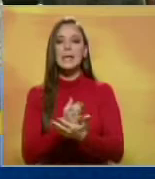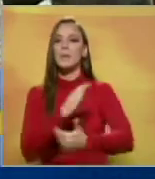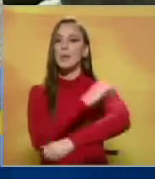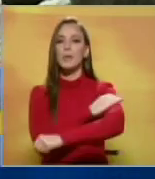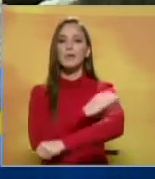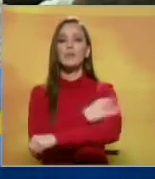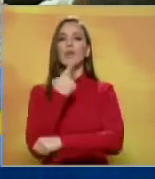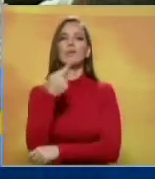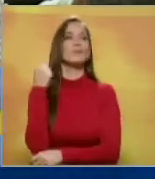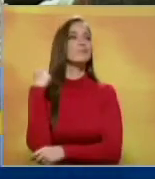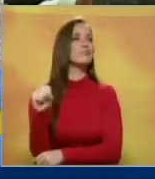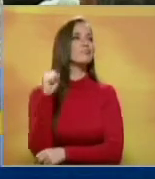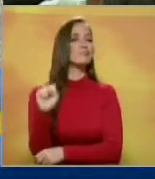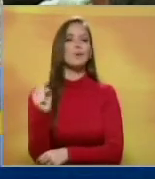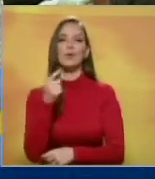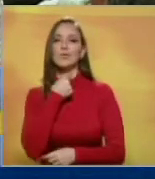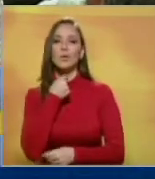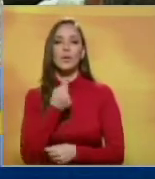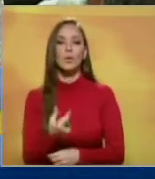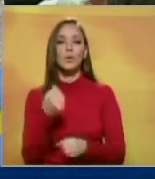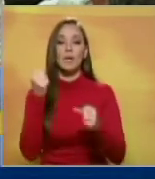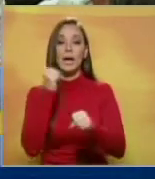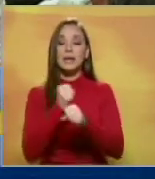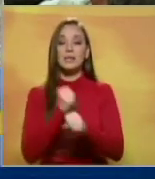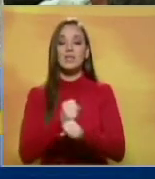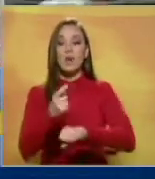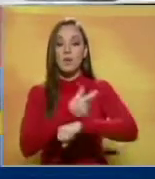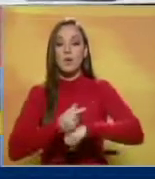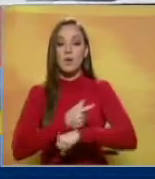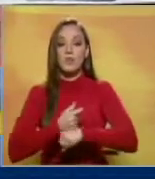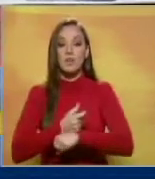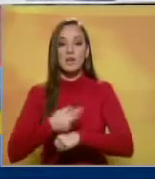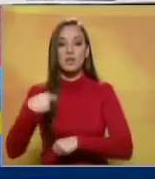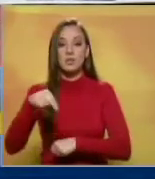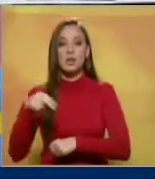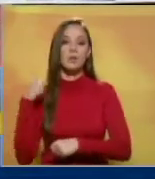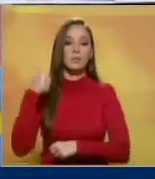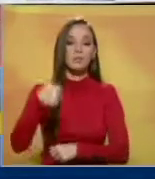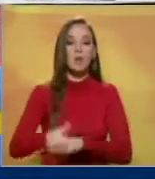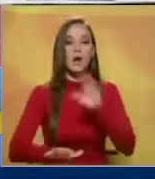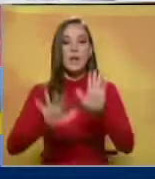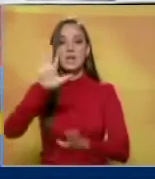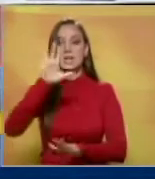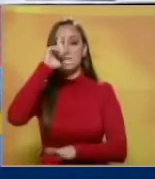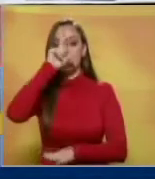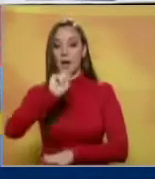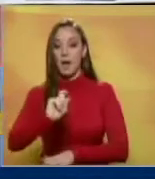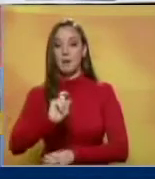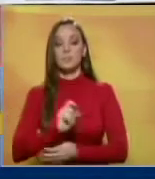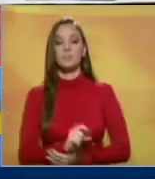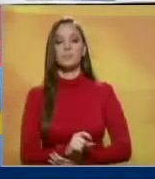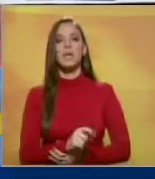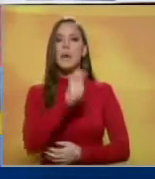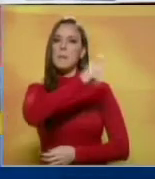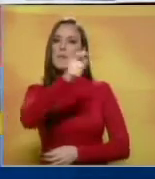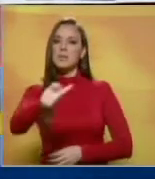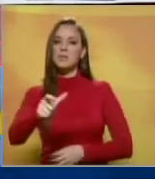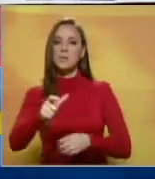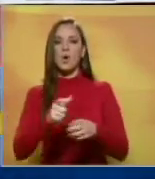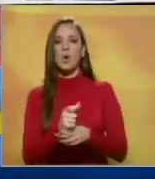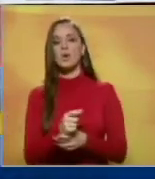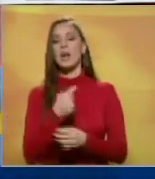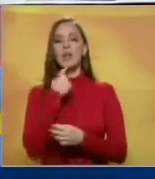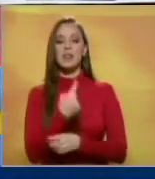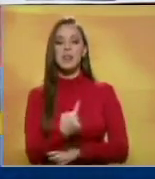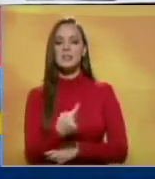de seguridad encabezados por el ejecutivo nacional los últimos 15 años la gente que a veces siempre vive hablando de que no hacemos nada provoca mente luego una